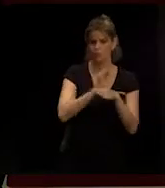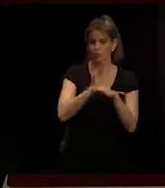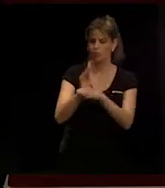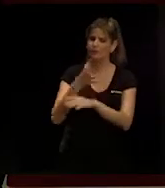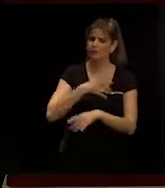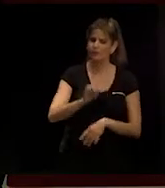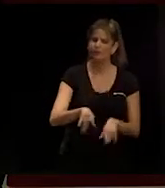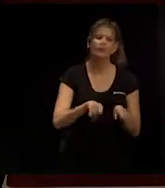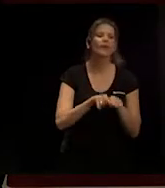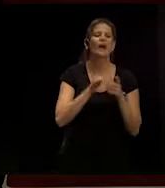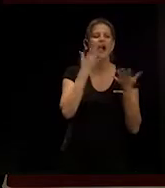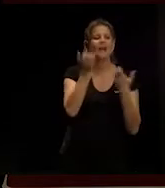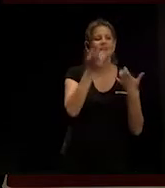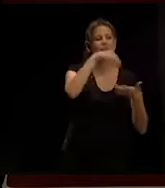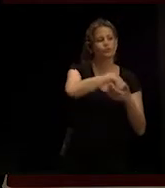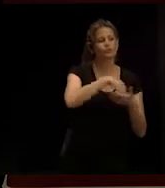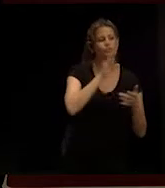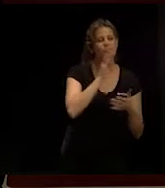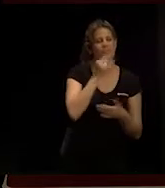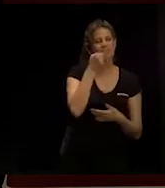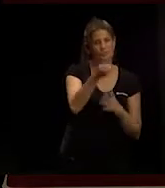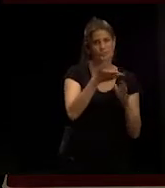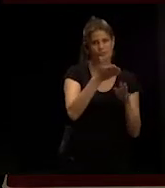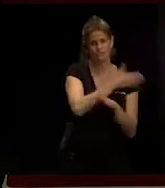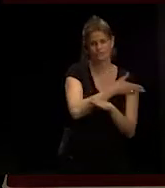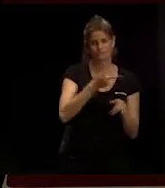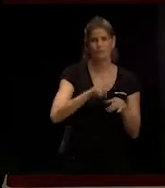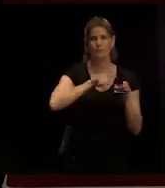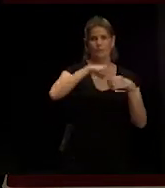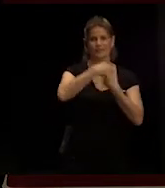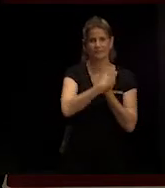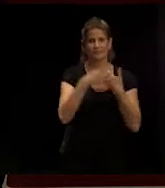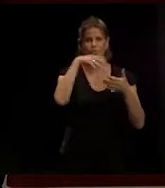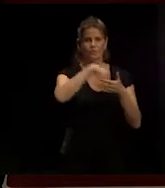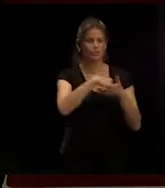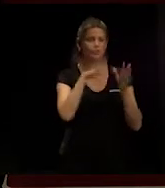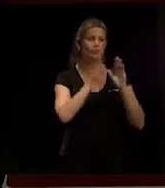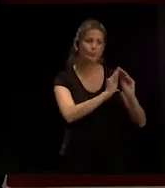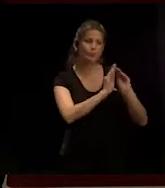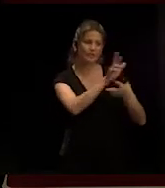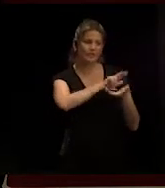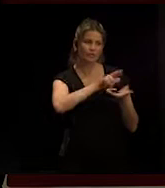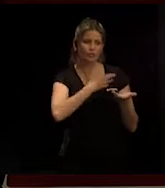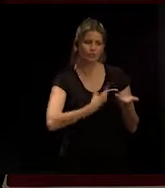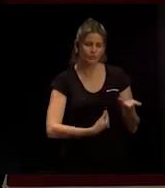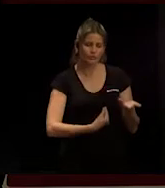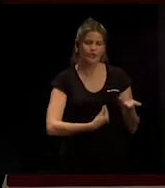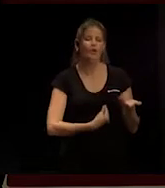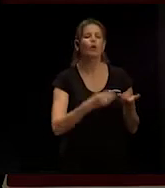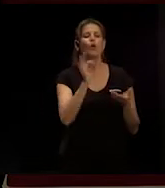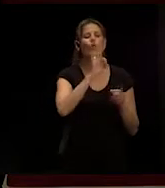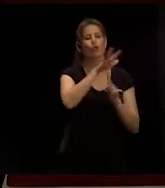todas esas artes y lo que he descrito anteriormente, que haya también participación tanto dentro de la propia región o el espacio,